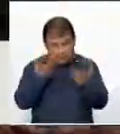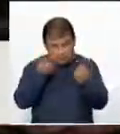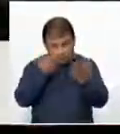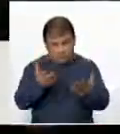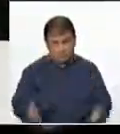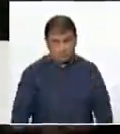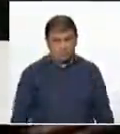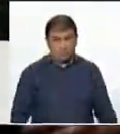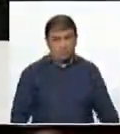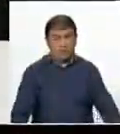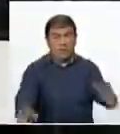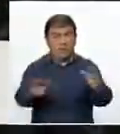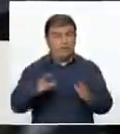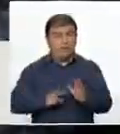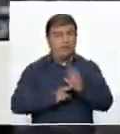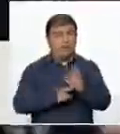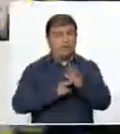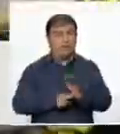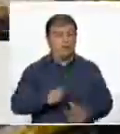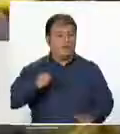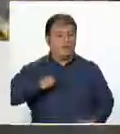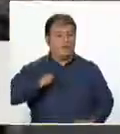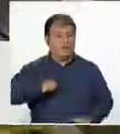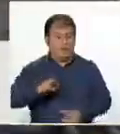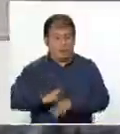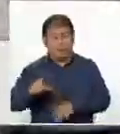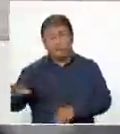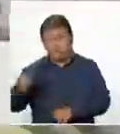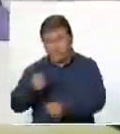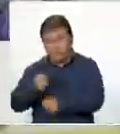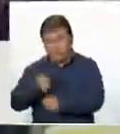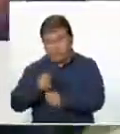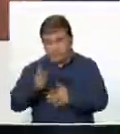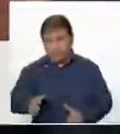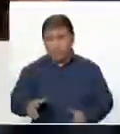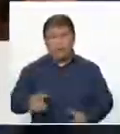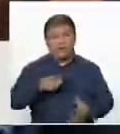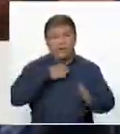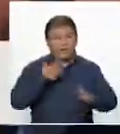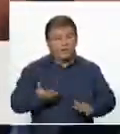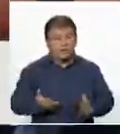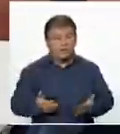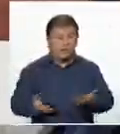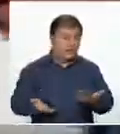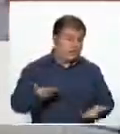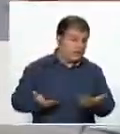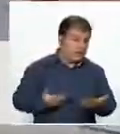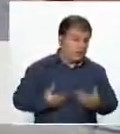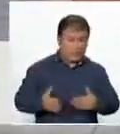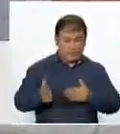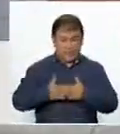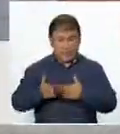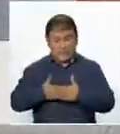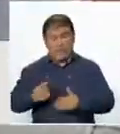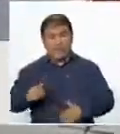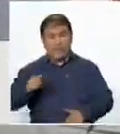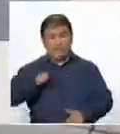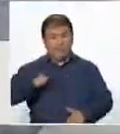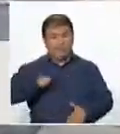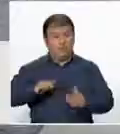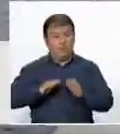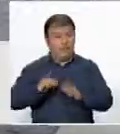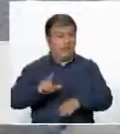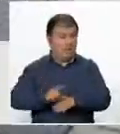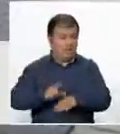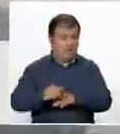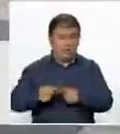José, representantes de la Municipalidad de Lima, siendo una trabajadora confirmada la fallecida, quizá está muy cerca la Municipalidad, hay unas